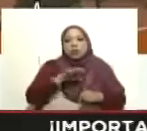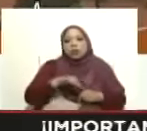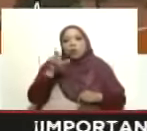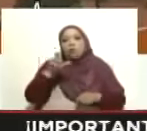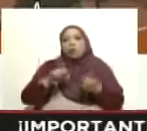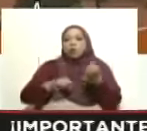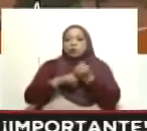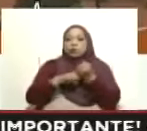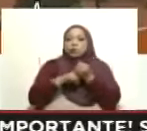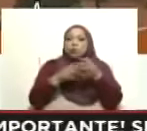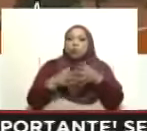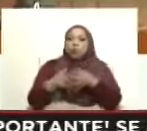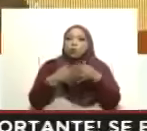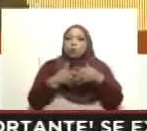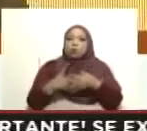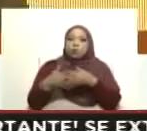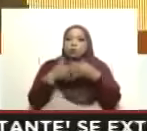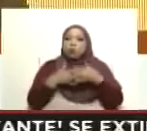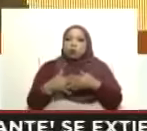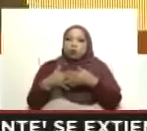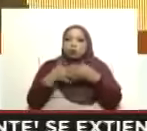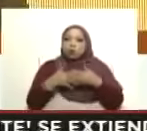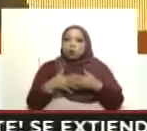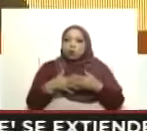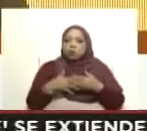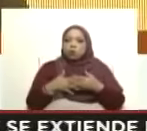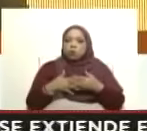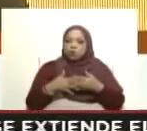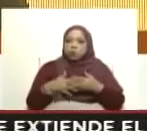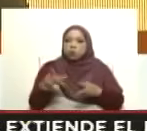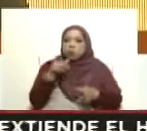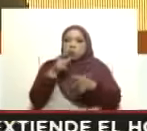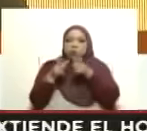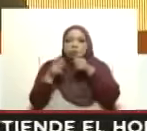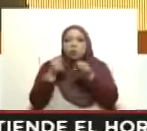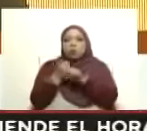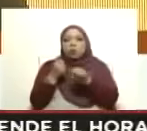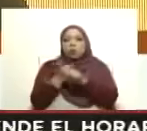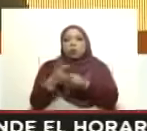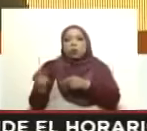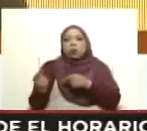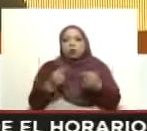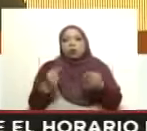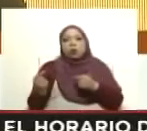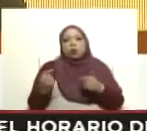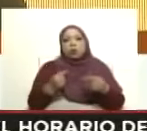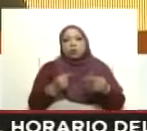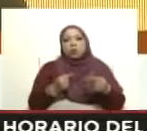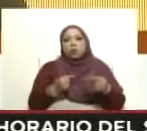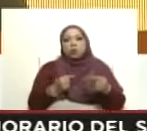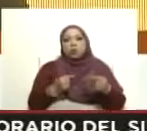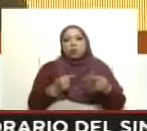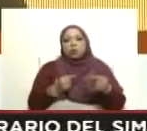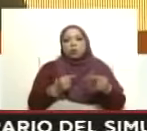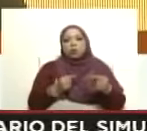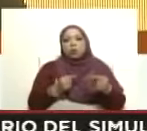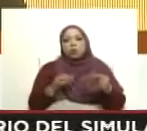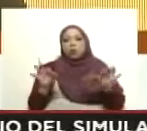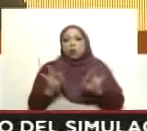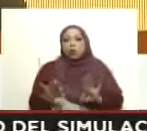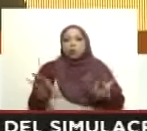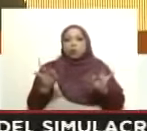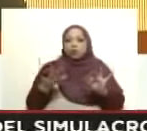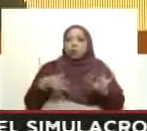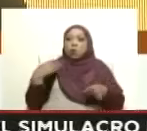a ese esclavo de la exon móvil a ese arrastrado de la exon móvil hay que darle un tranquilizante no s puede ser